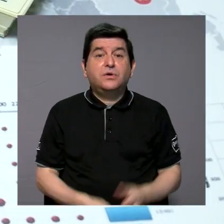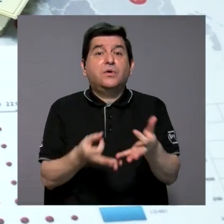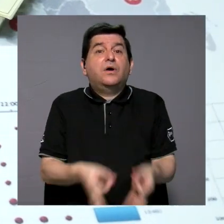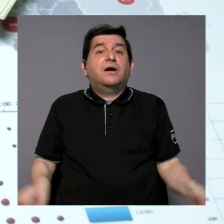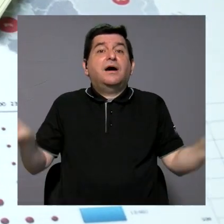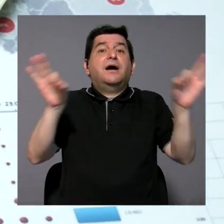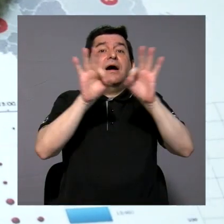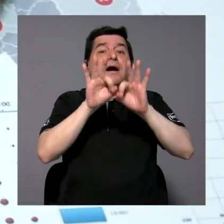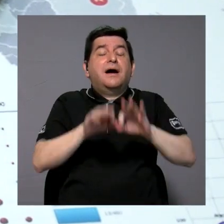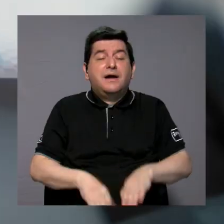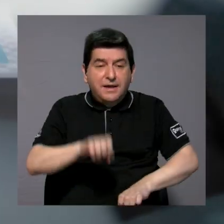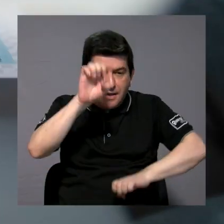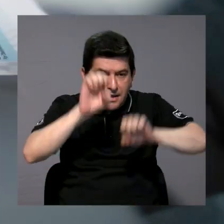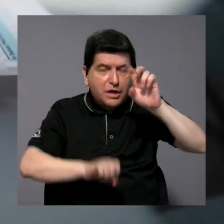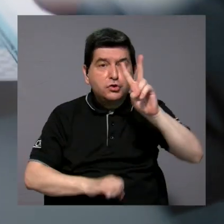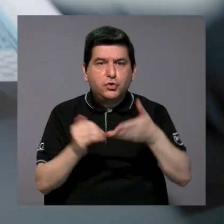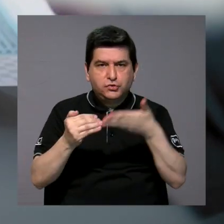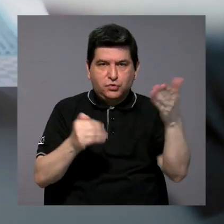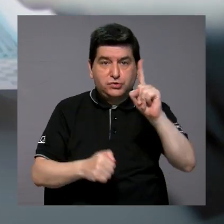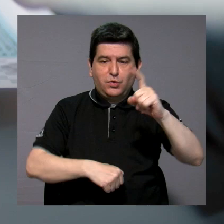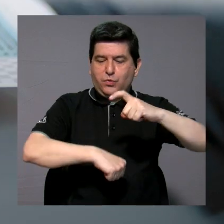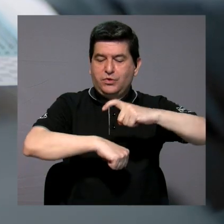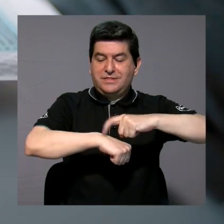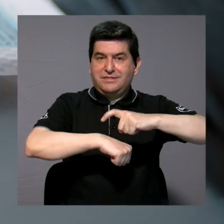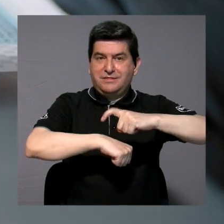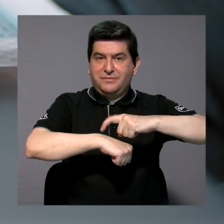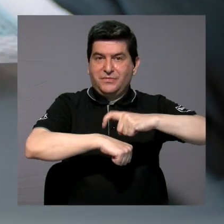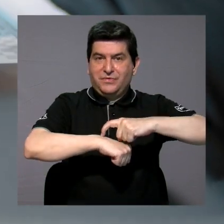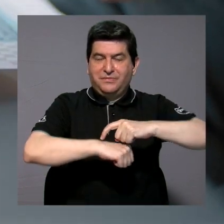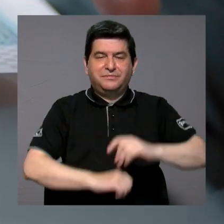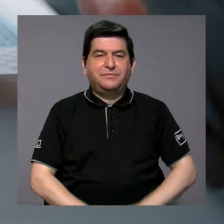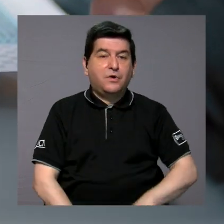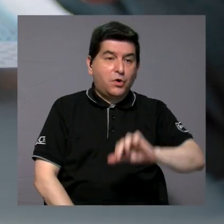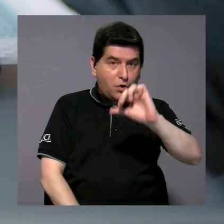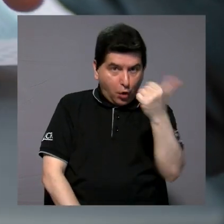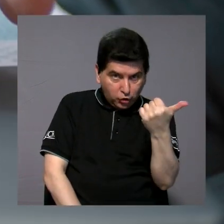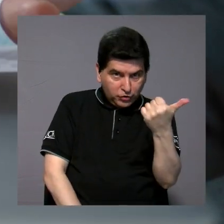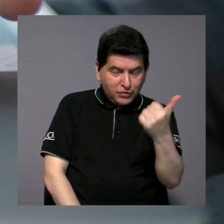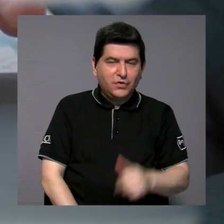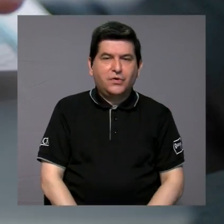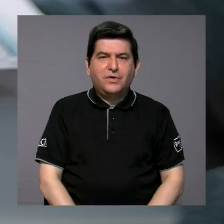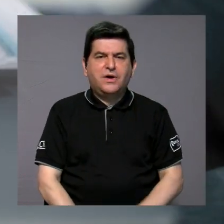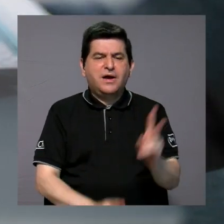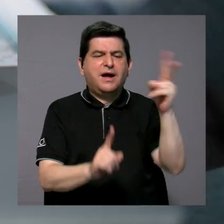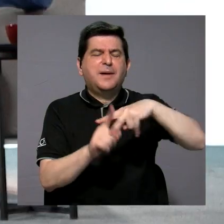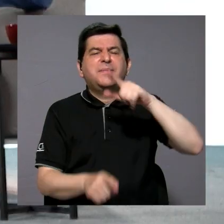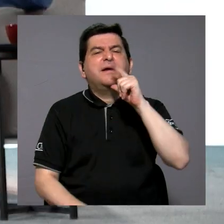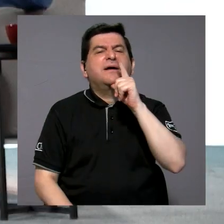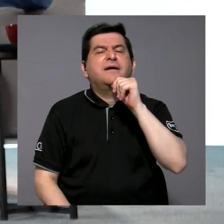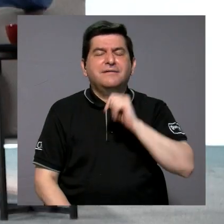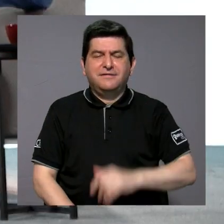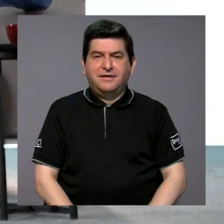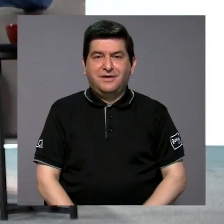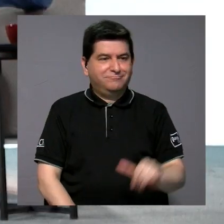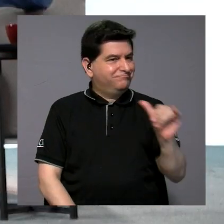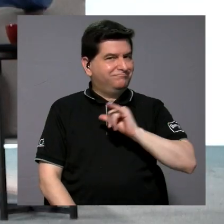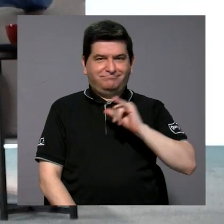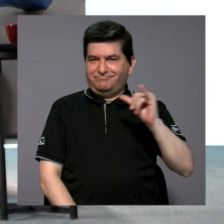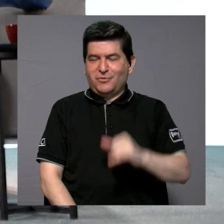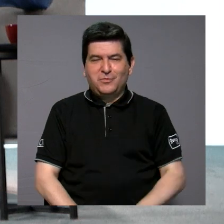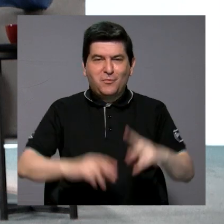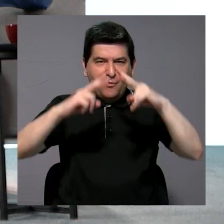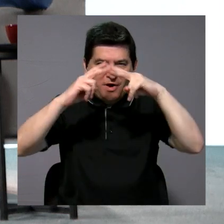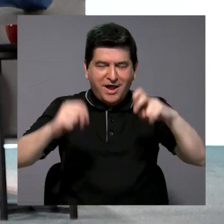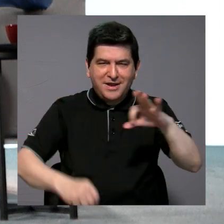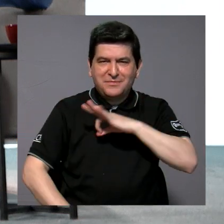valoración dos cosas. Una, el tiempo, y otra, a quién aplica. Porque no es lo mismo hacer un